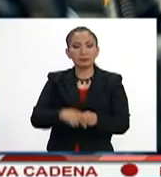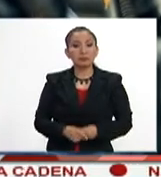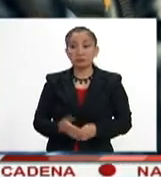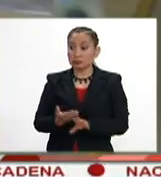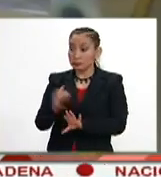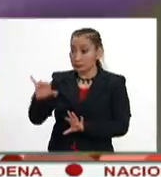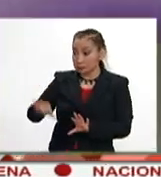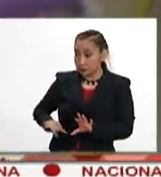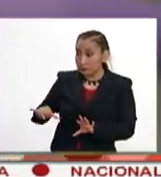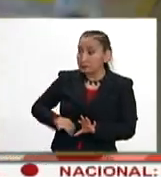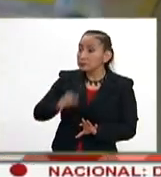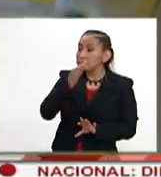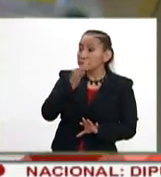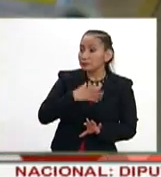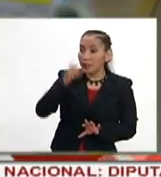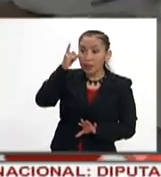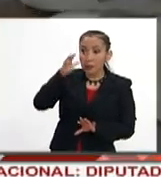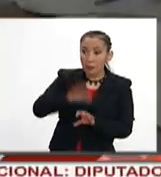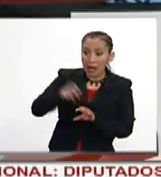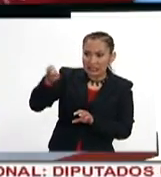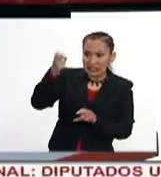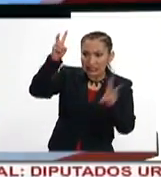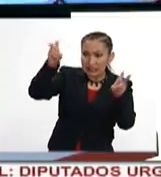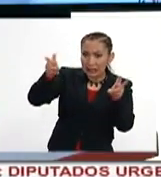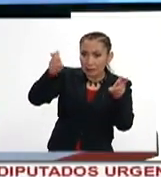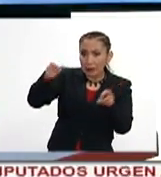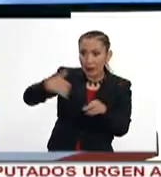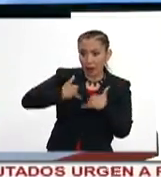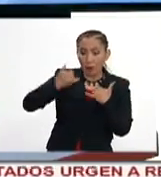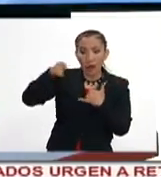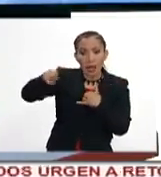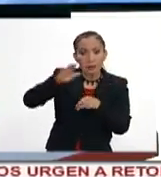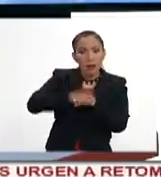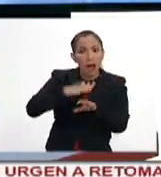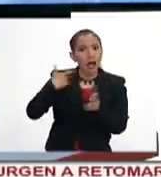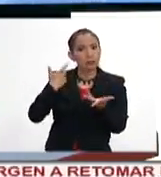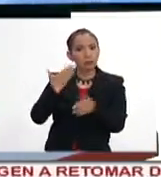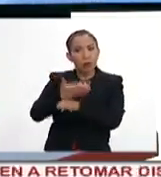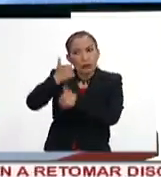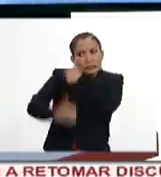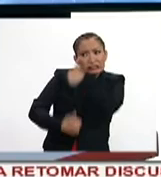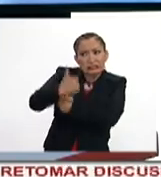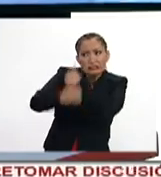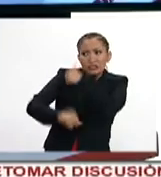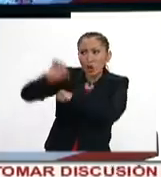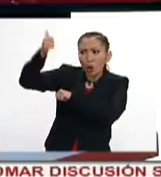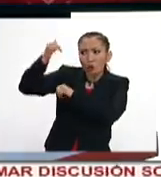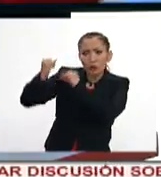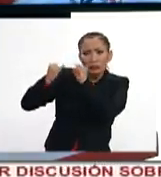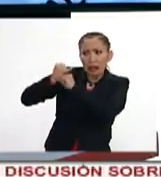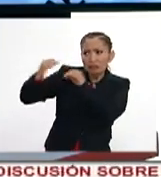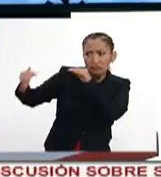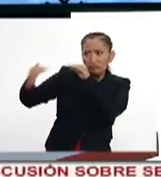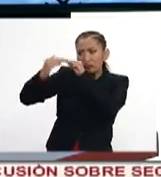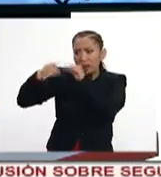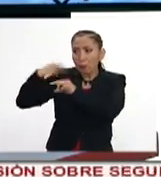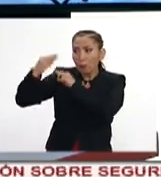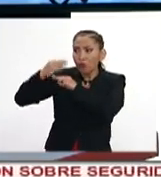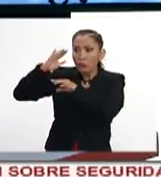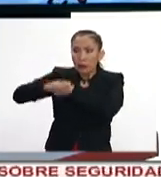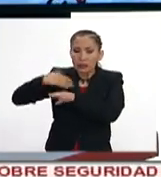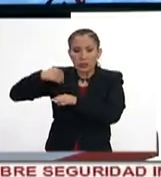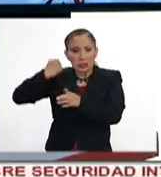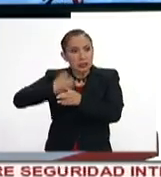muy interesante lo que nos comenta, director, sobre todo en este aspecto de que los jóvenes están siendo muy competitivos a nivel internacional en un mundo cada